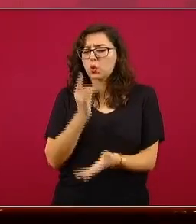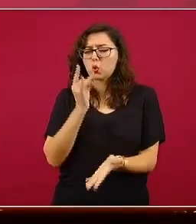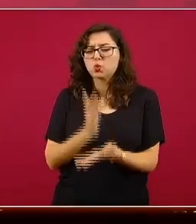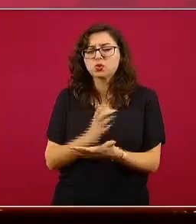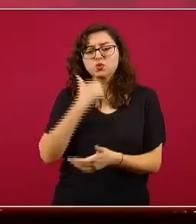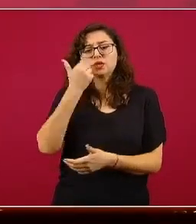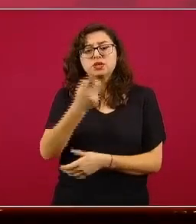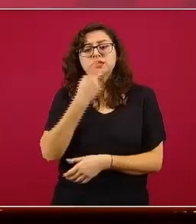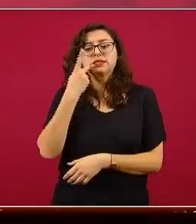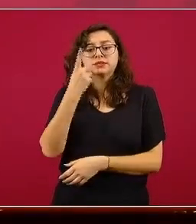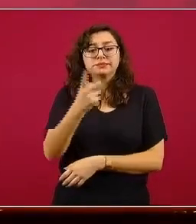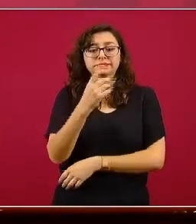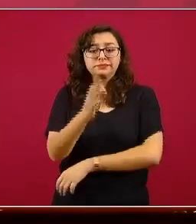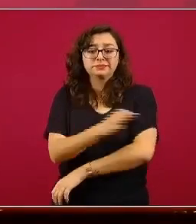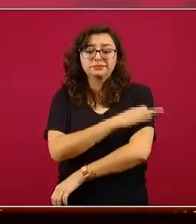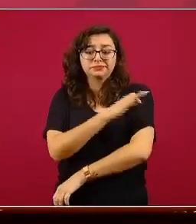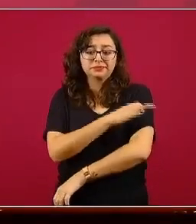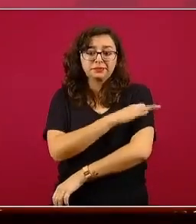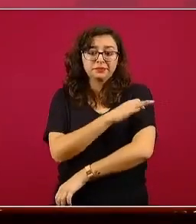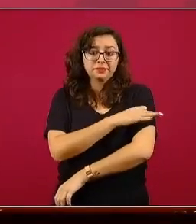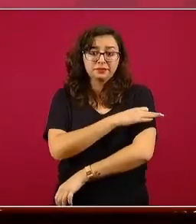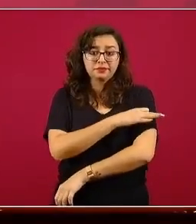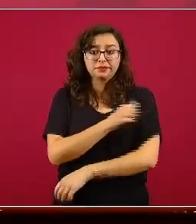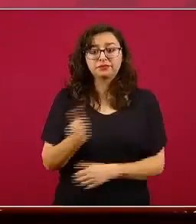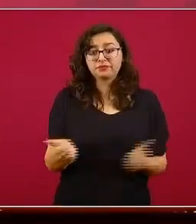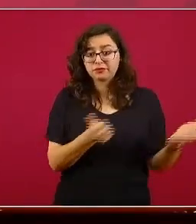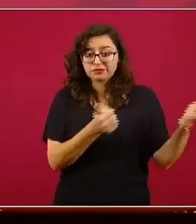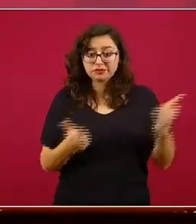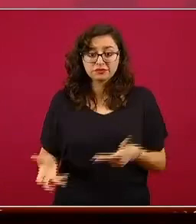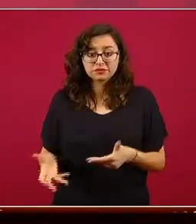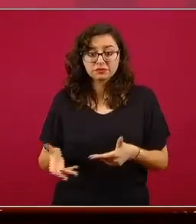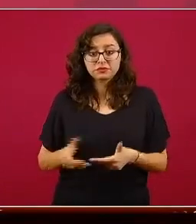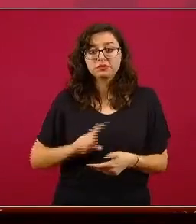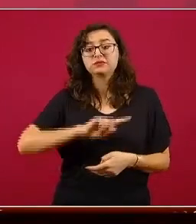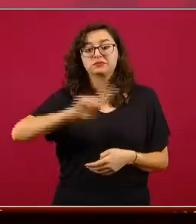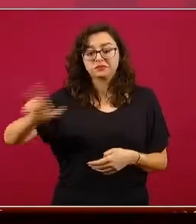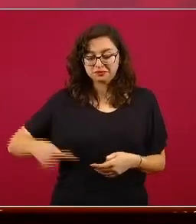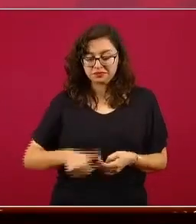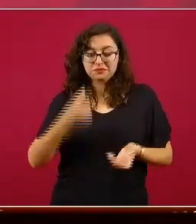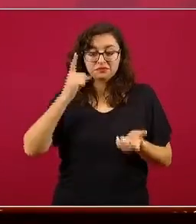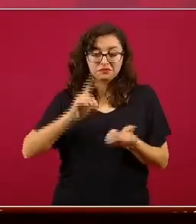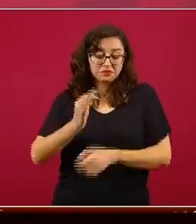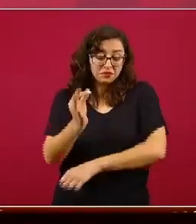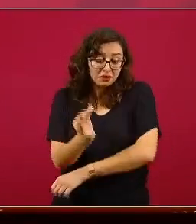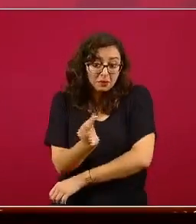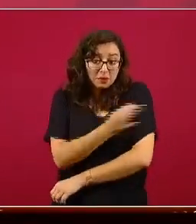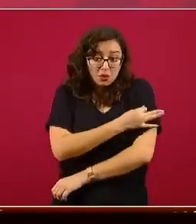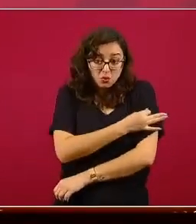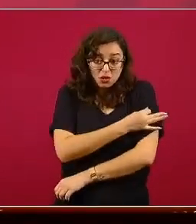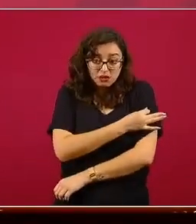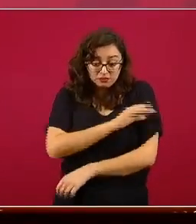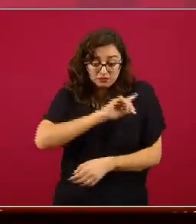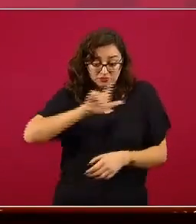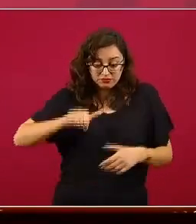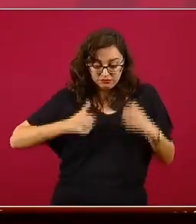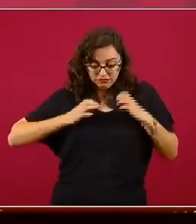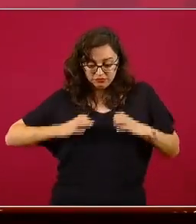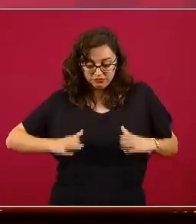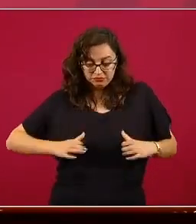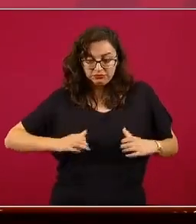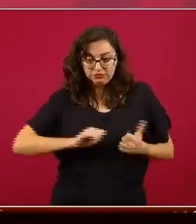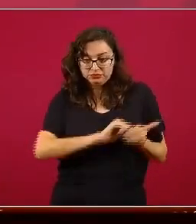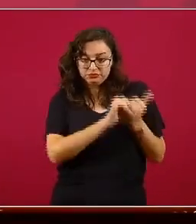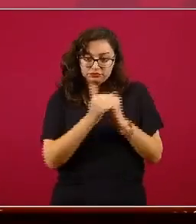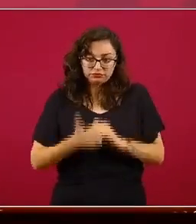generales: la mayoría de las vacunas tardan 15 días en promedio en lograr su efecto. Entonces, aun cuando una persona haya